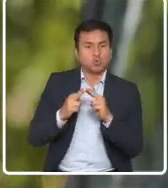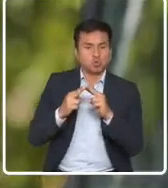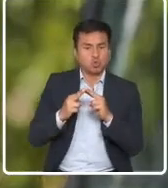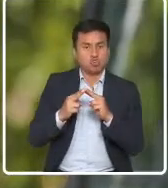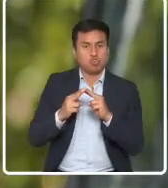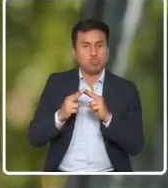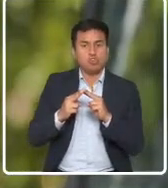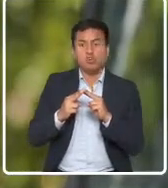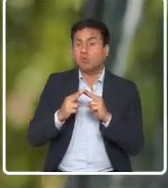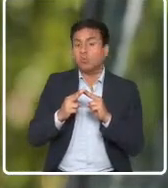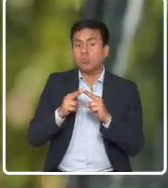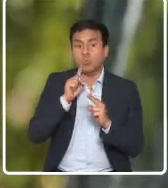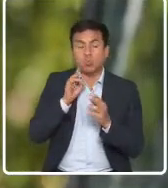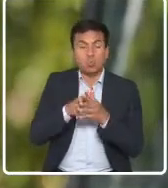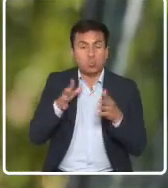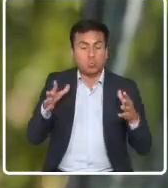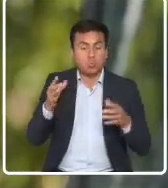donde tenemos una tremenda tarea pendiente.